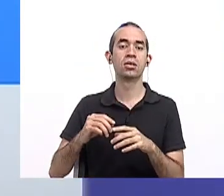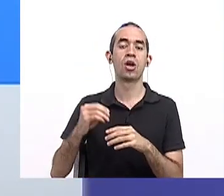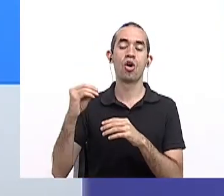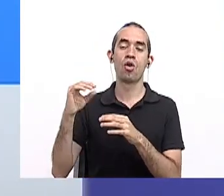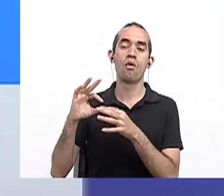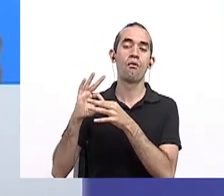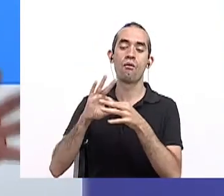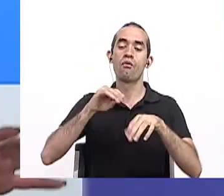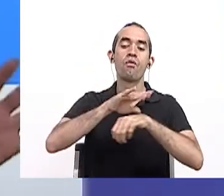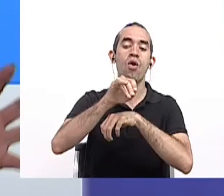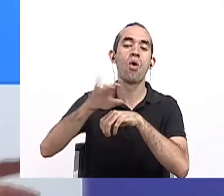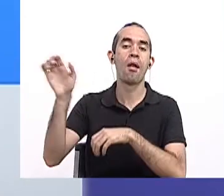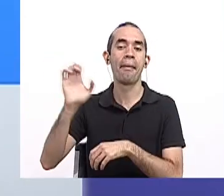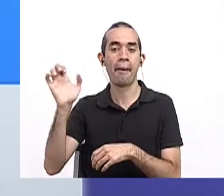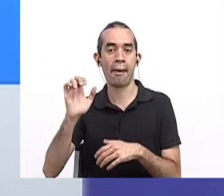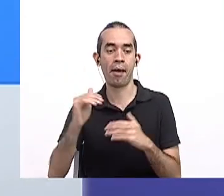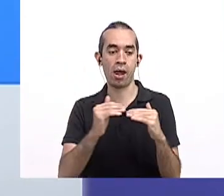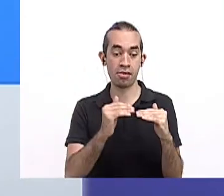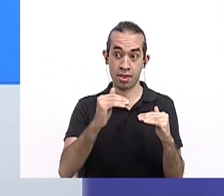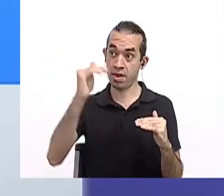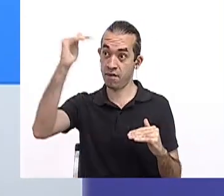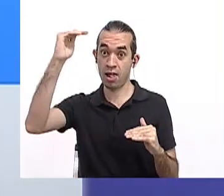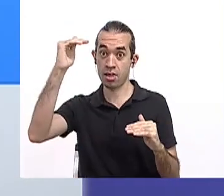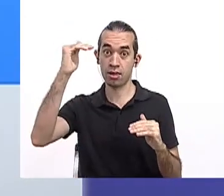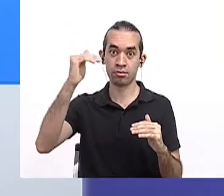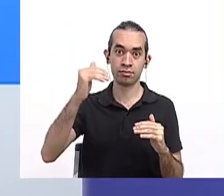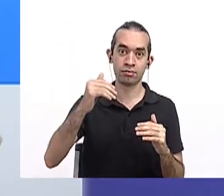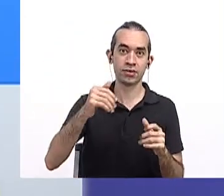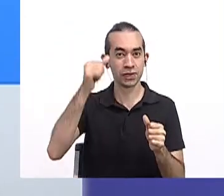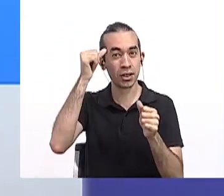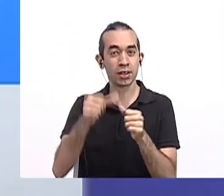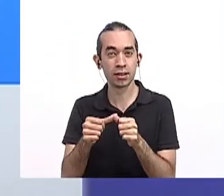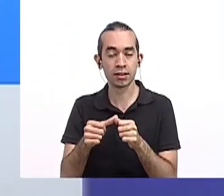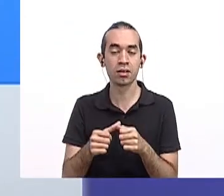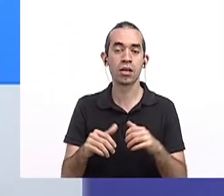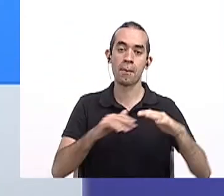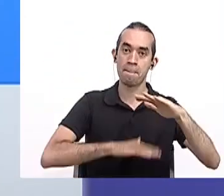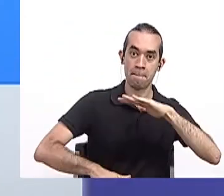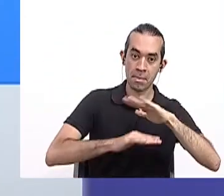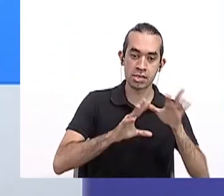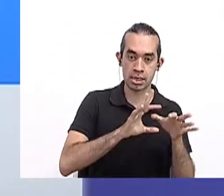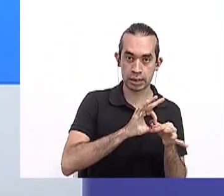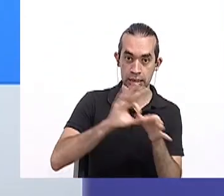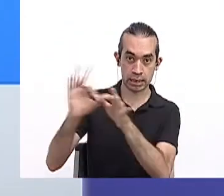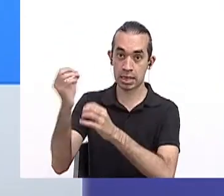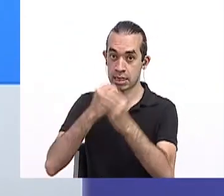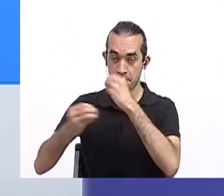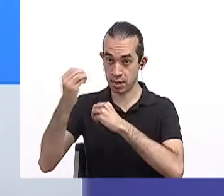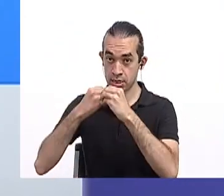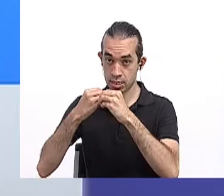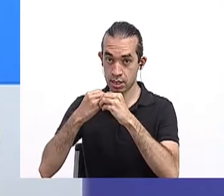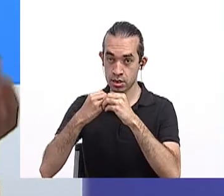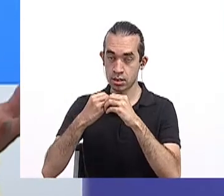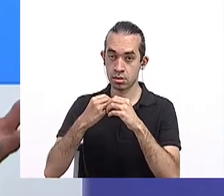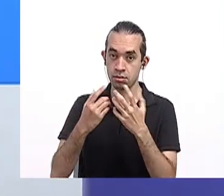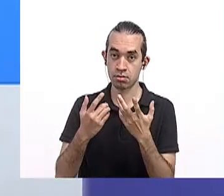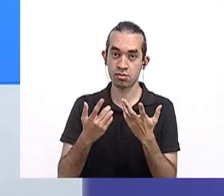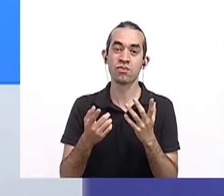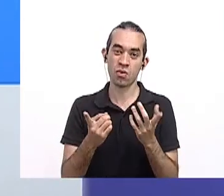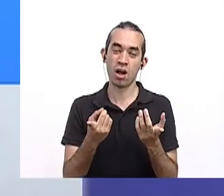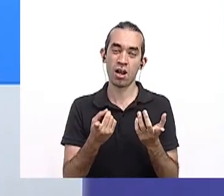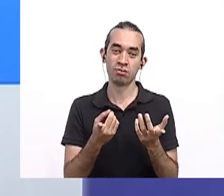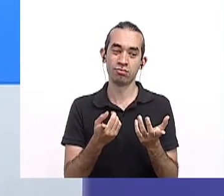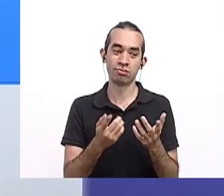como pasa de un nivel al otro porque ahorita vimos que la base de las cadenas alimenticias en este caso pues son esas